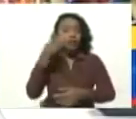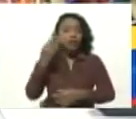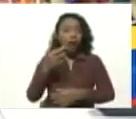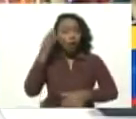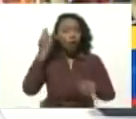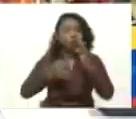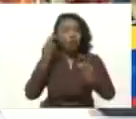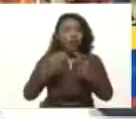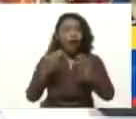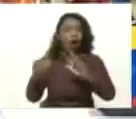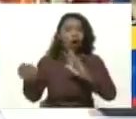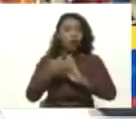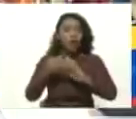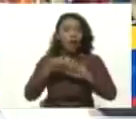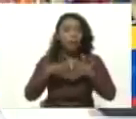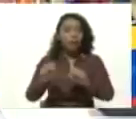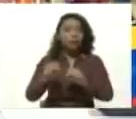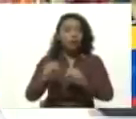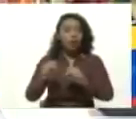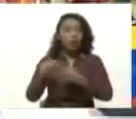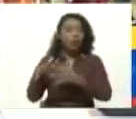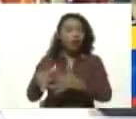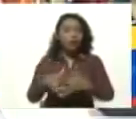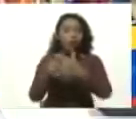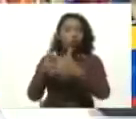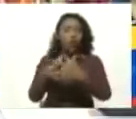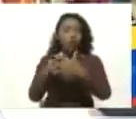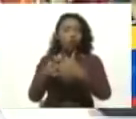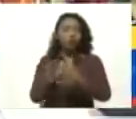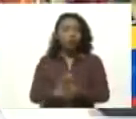justicia, contra el imperialismo norteamericano.